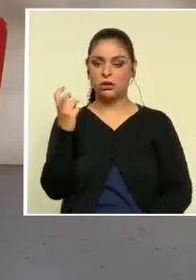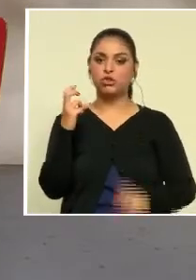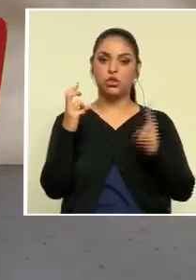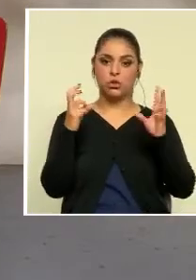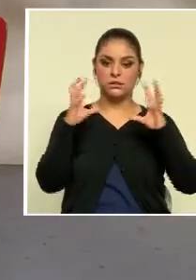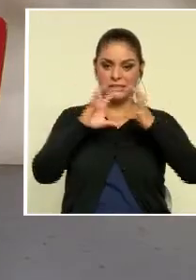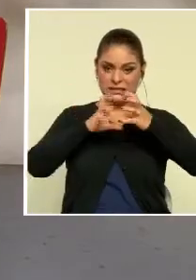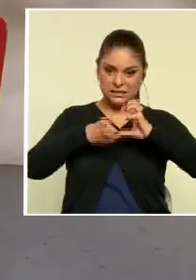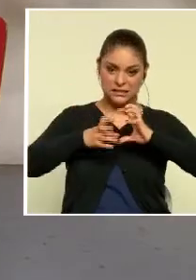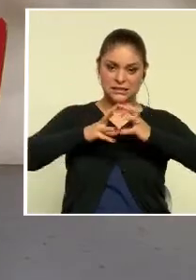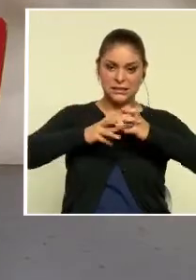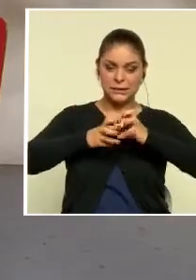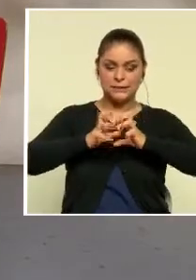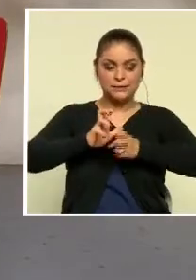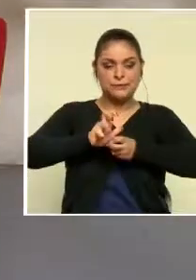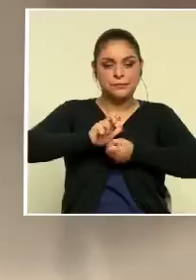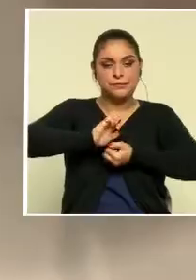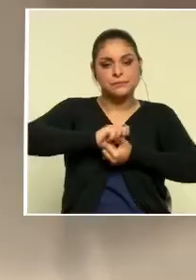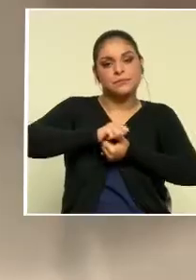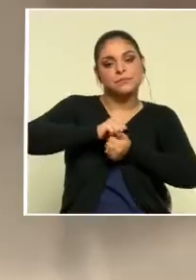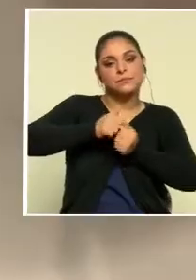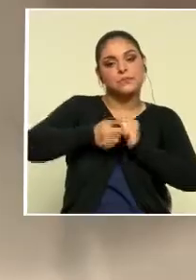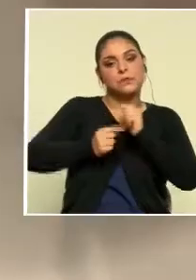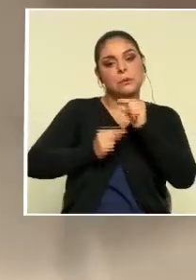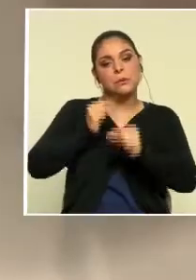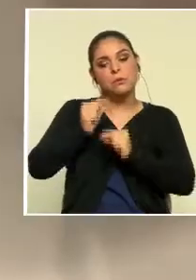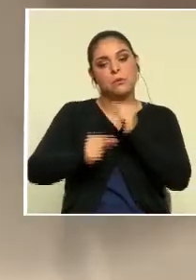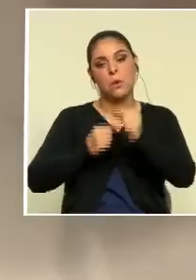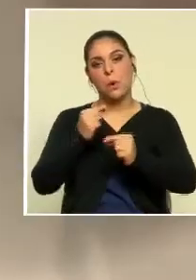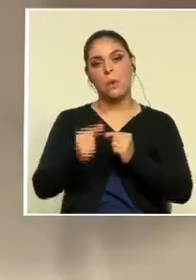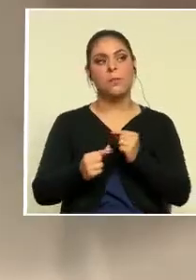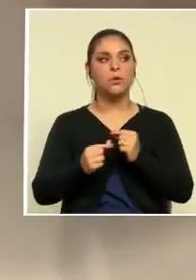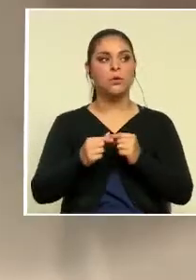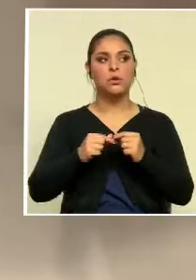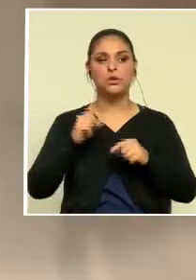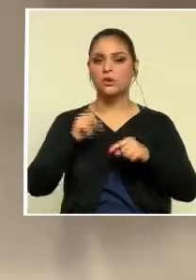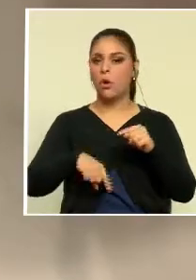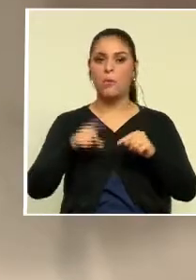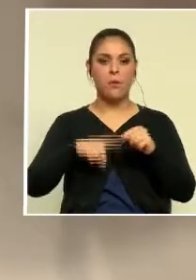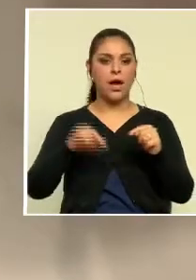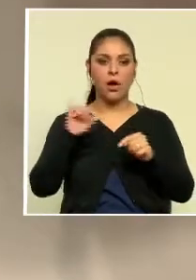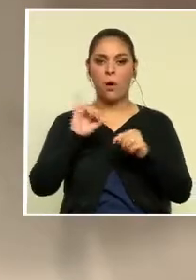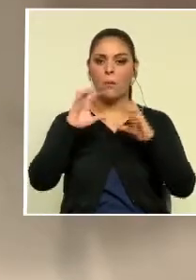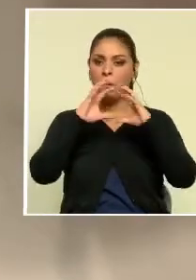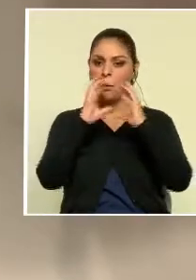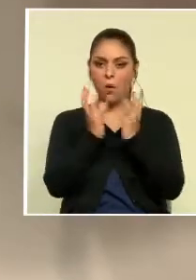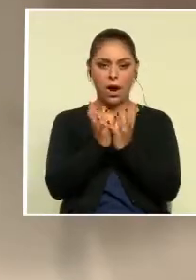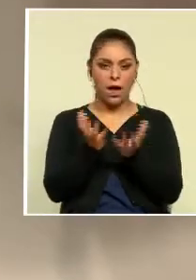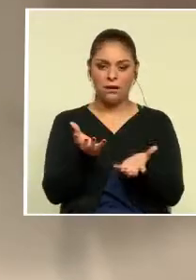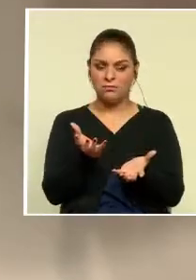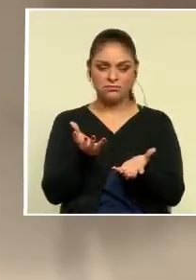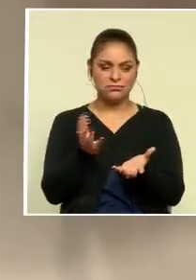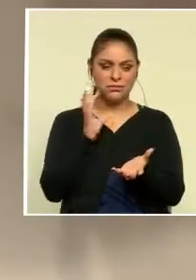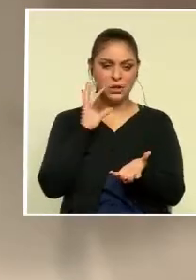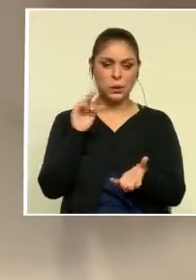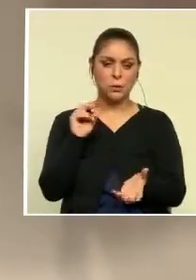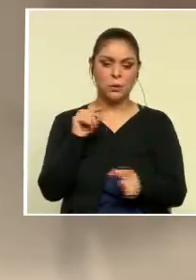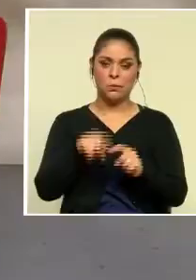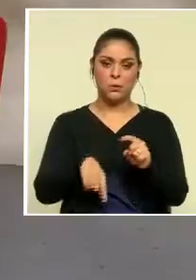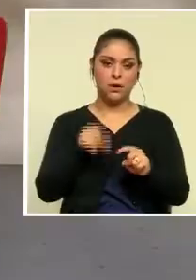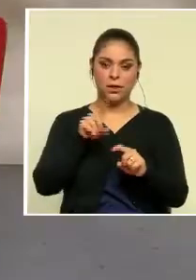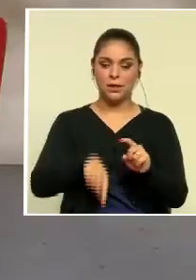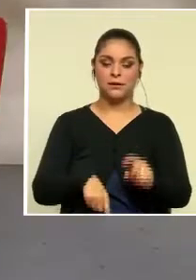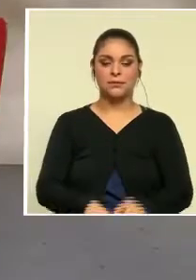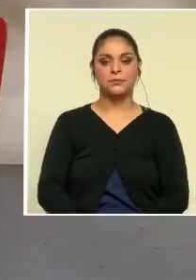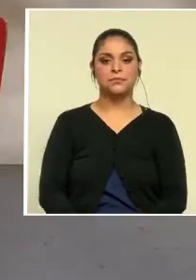poco verdad vamos a ver no no que queda como una bolita ni nada que a diferencia que va a quedar como una bolita de quehaceres y